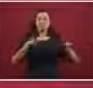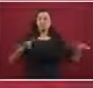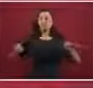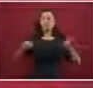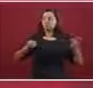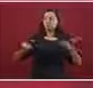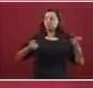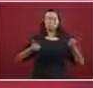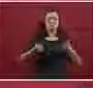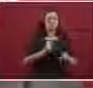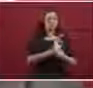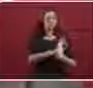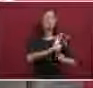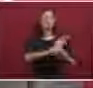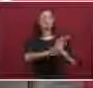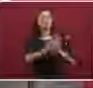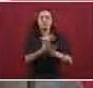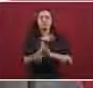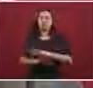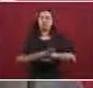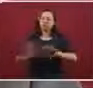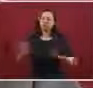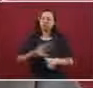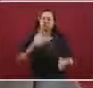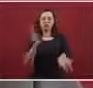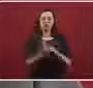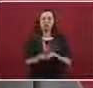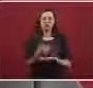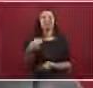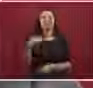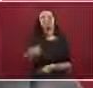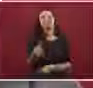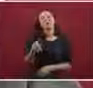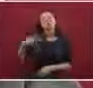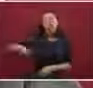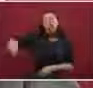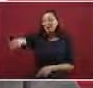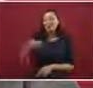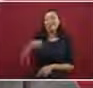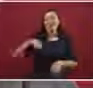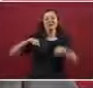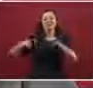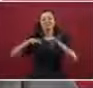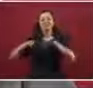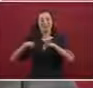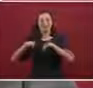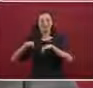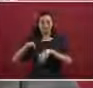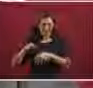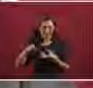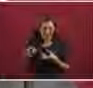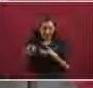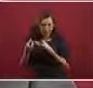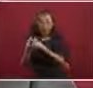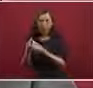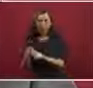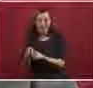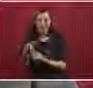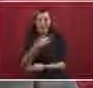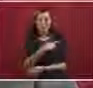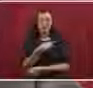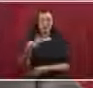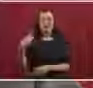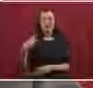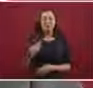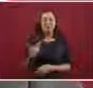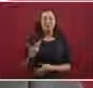Pero para eso, pues tienen que ser los mismos trabajadores. Y la autoridad también. Y la autoridad no